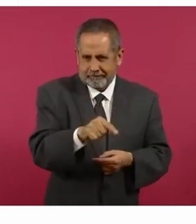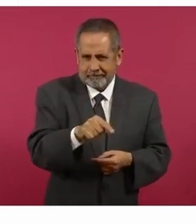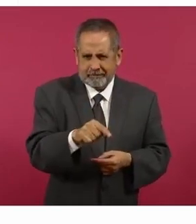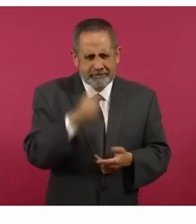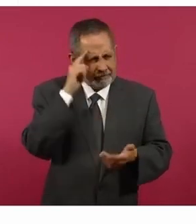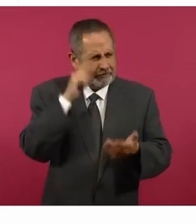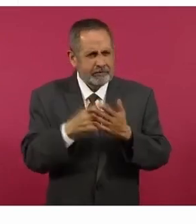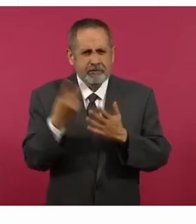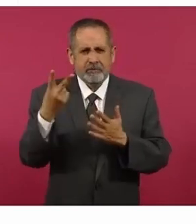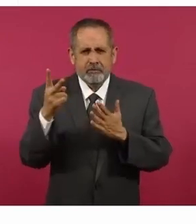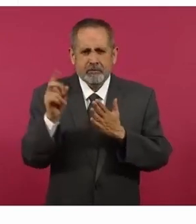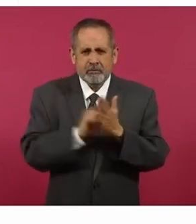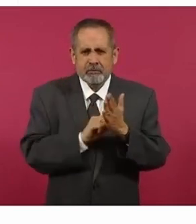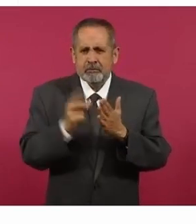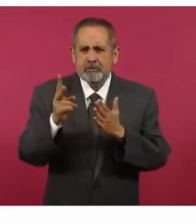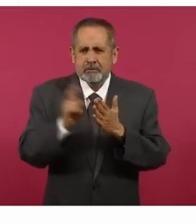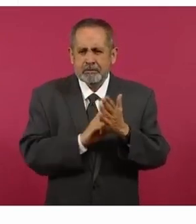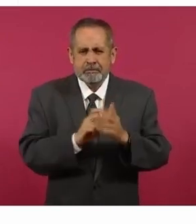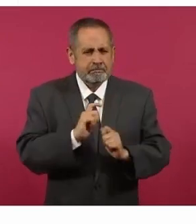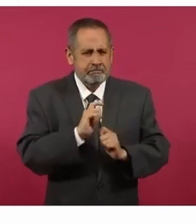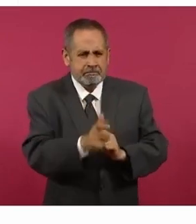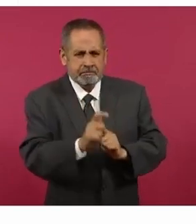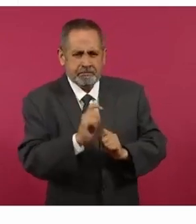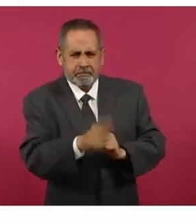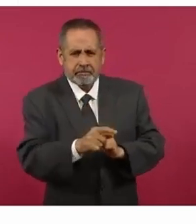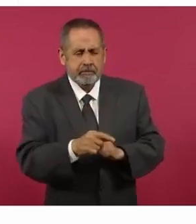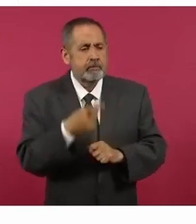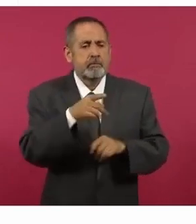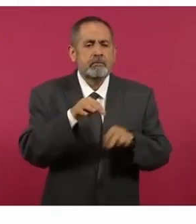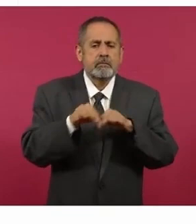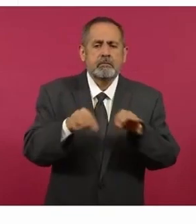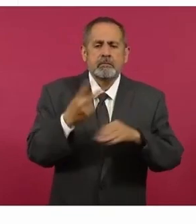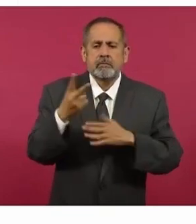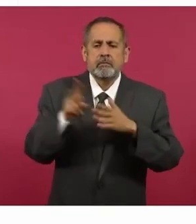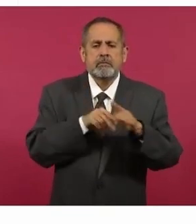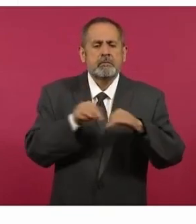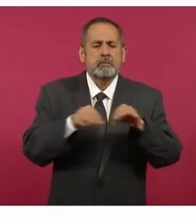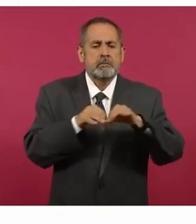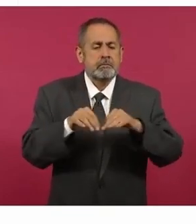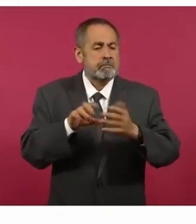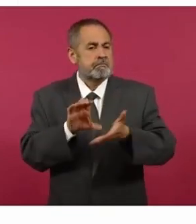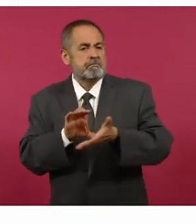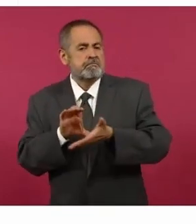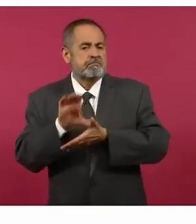creo que dos meses por un trabajo de dos meses